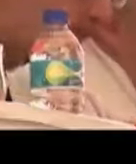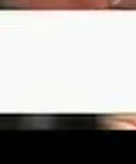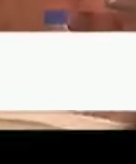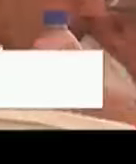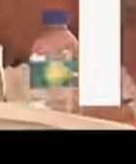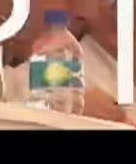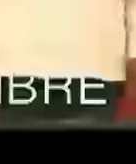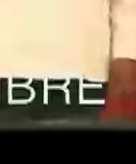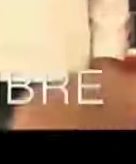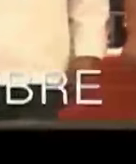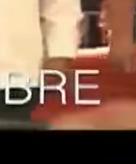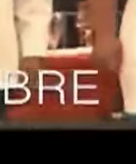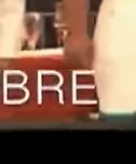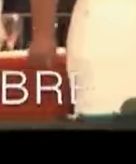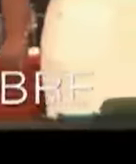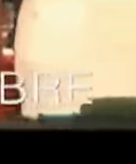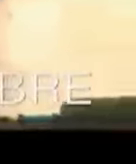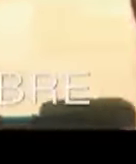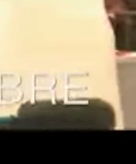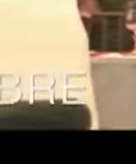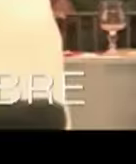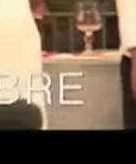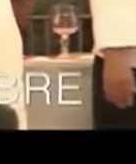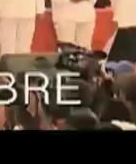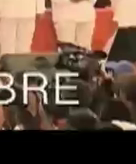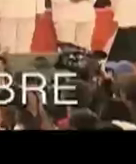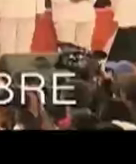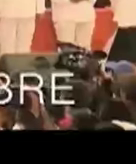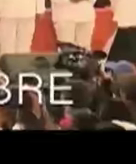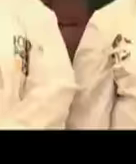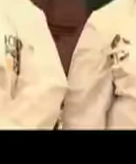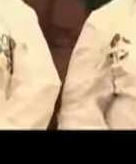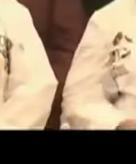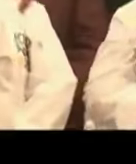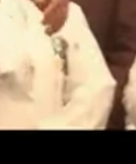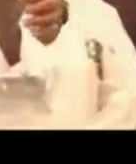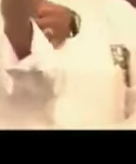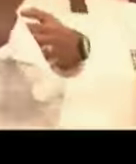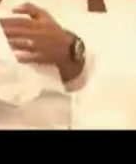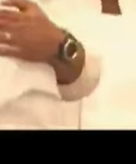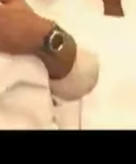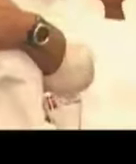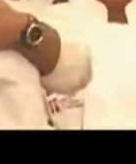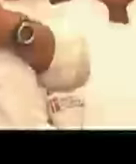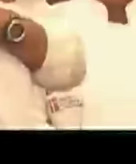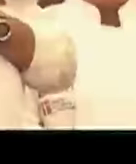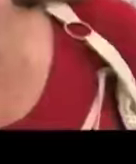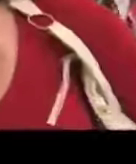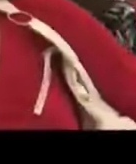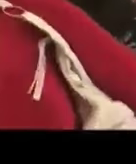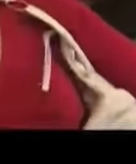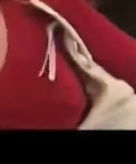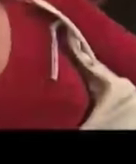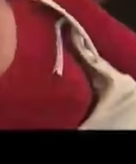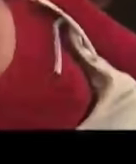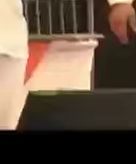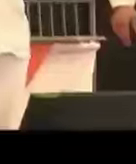en Otavalo, con los 10 mejores. Dime si hay cosa más rica que escoger al mejor hornado. Y tú estás